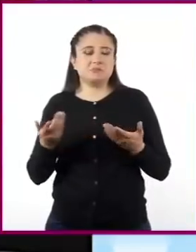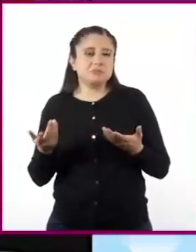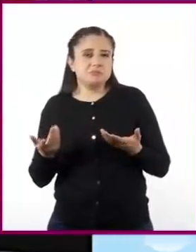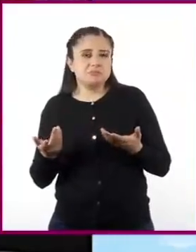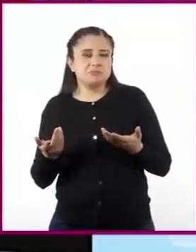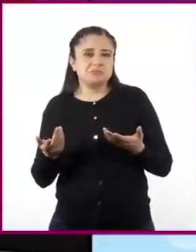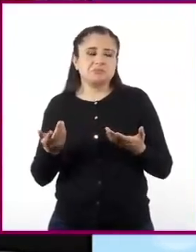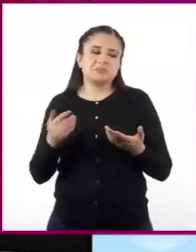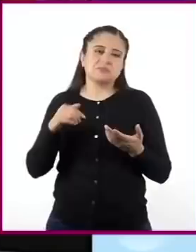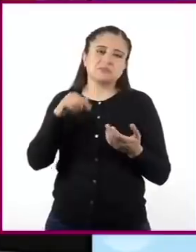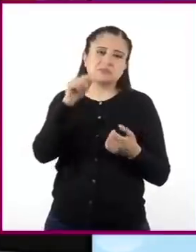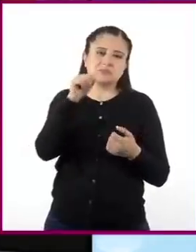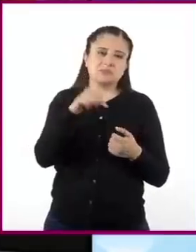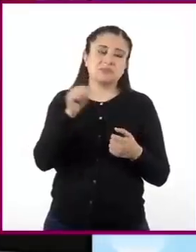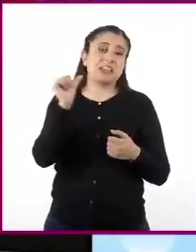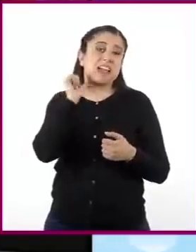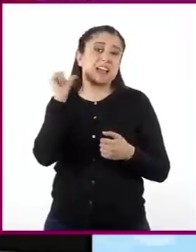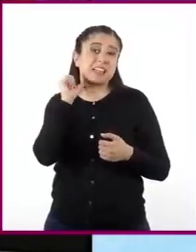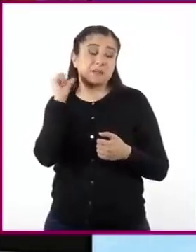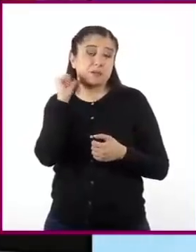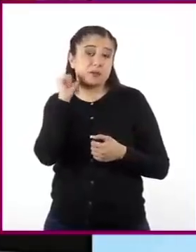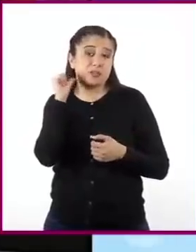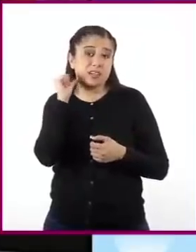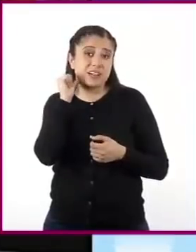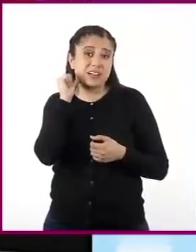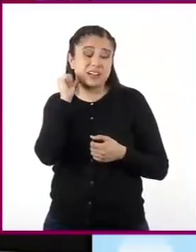De aquí, Azcapotzalco,